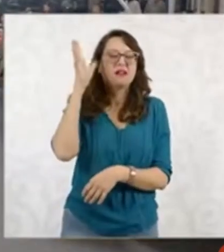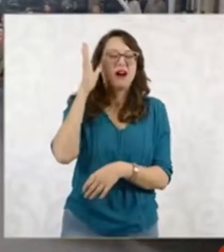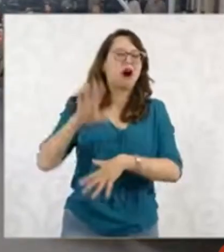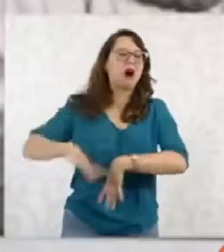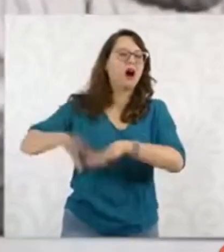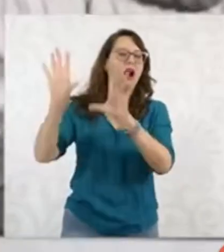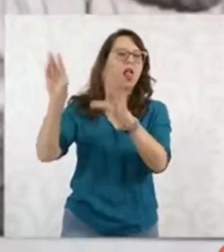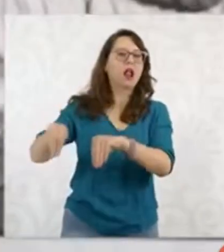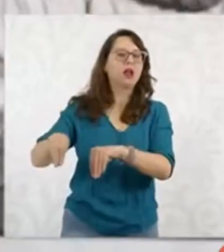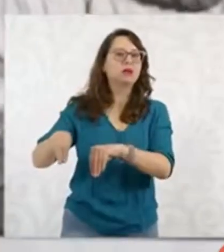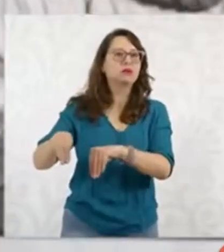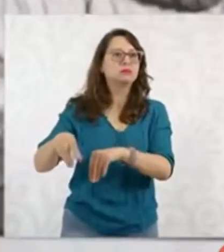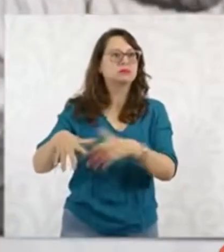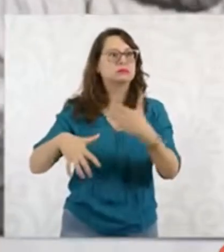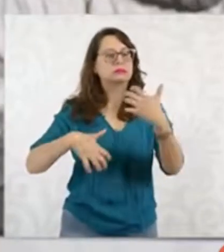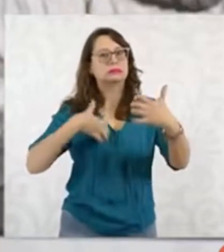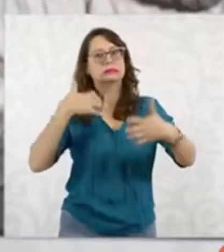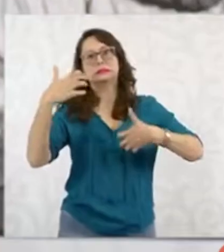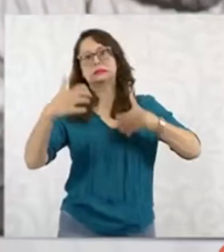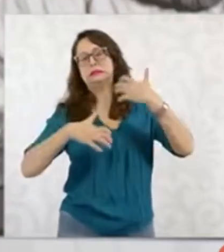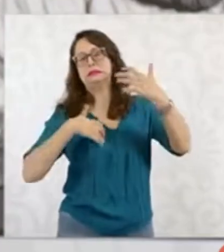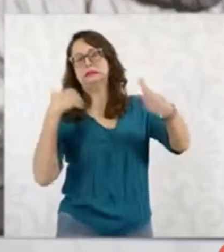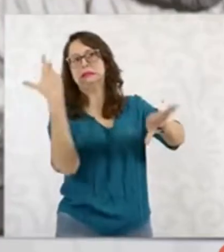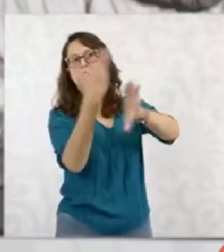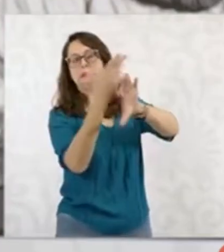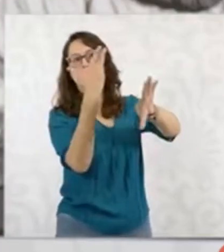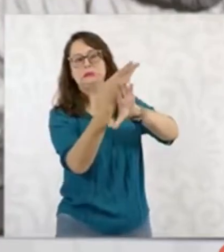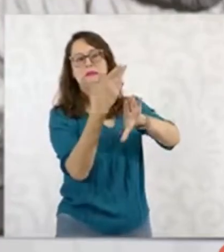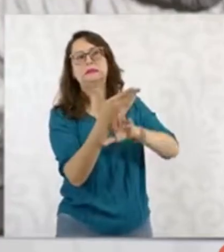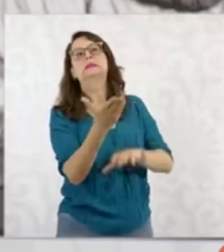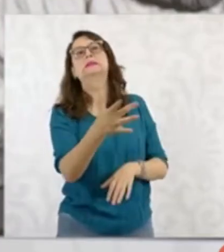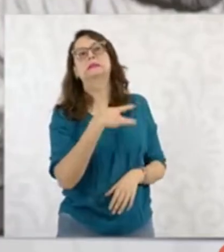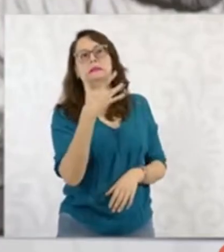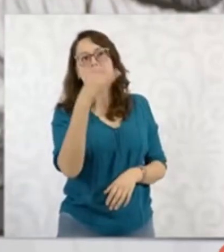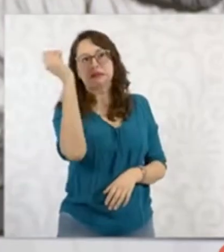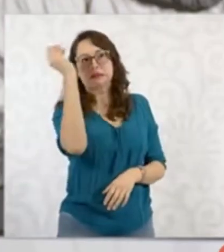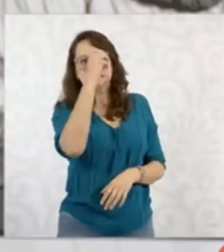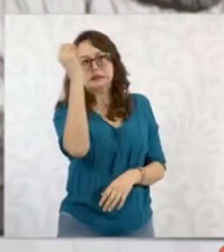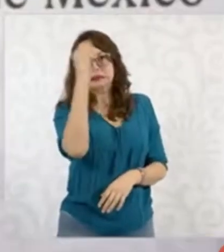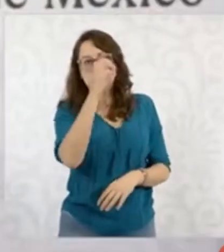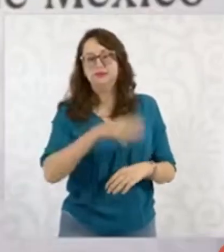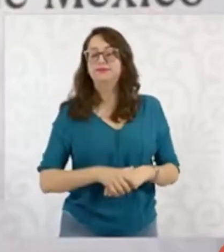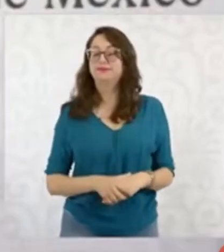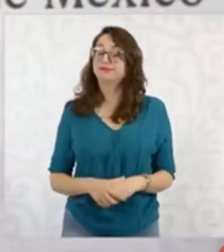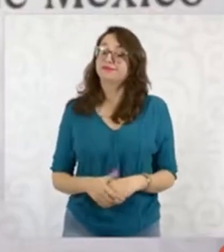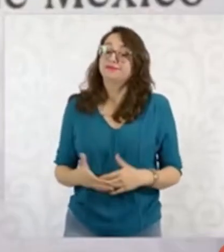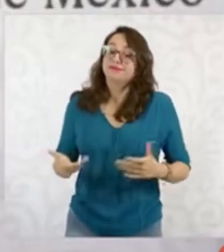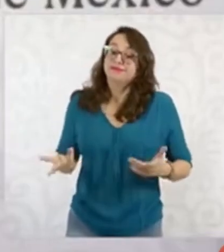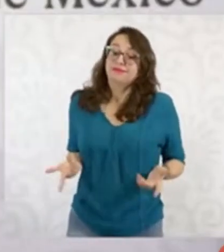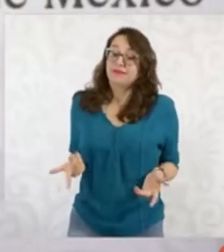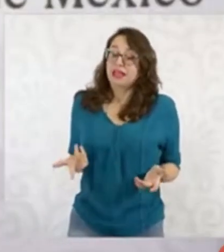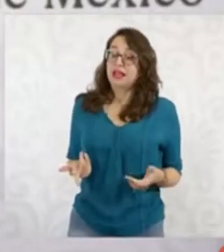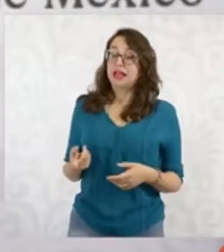Lo que está en el fondo es la discusión del derecho a la información, que es un derecho constitucional.